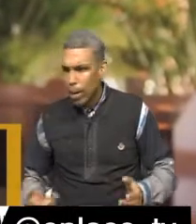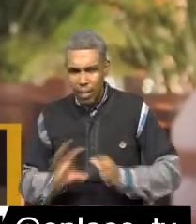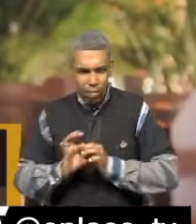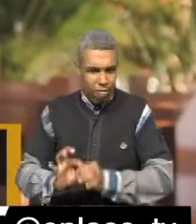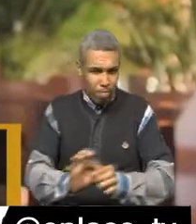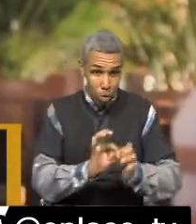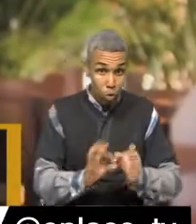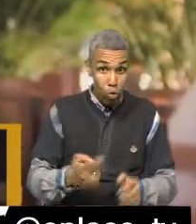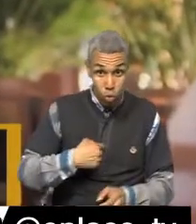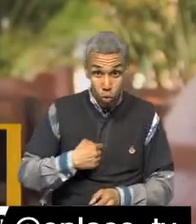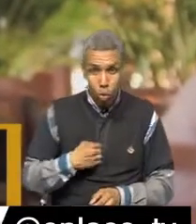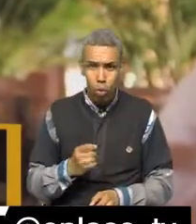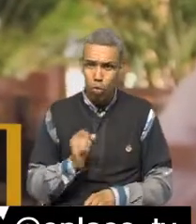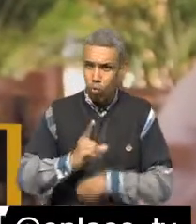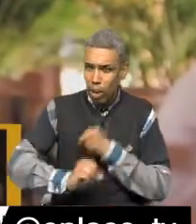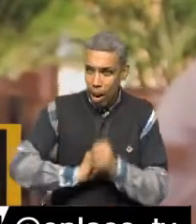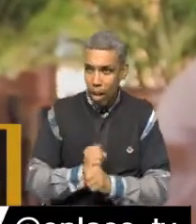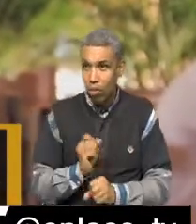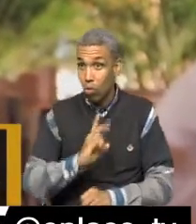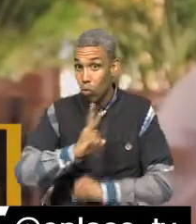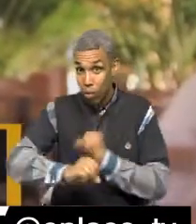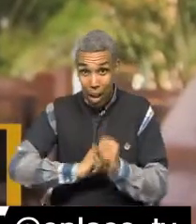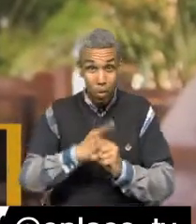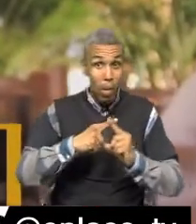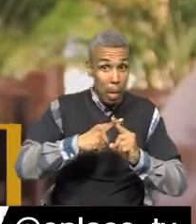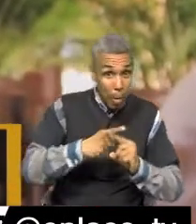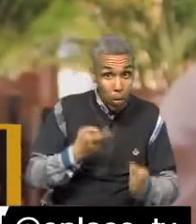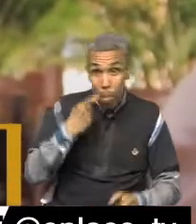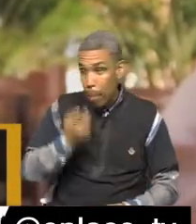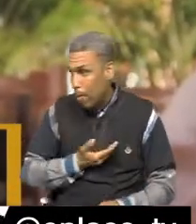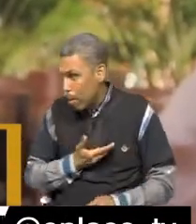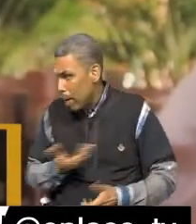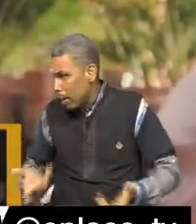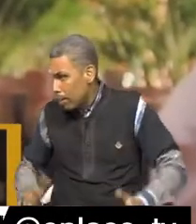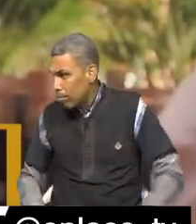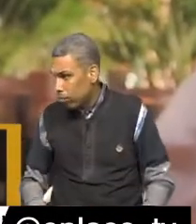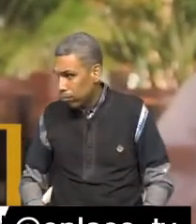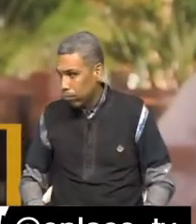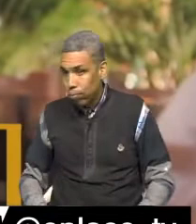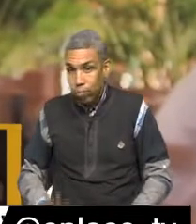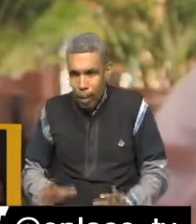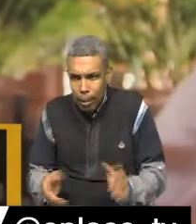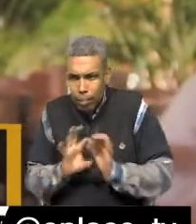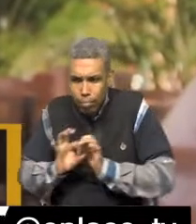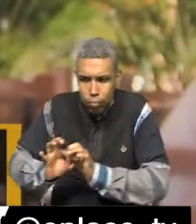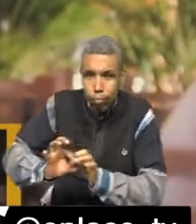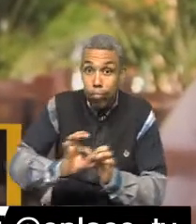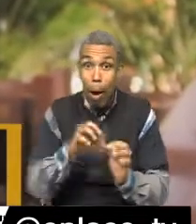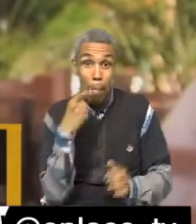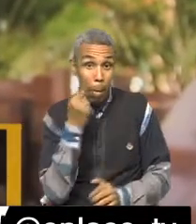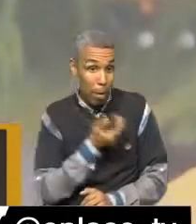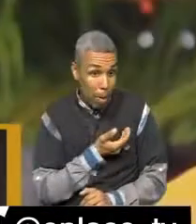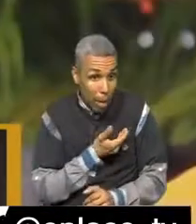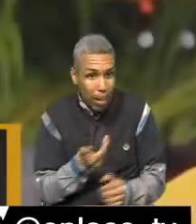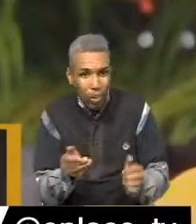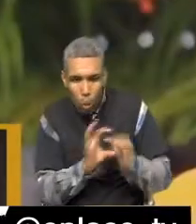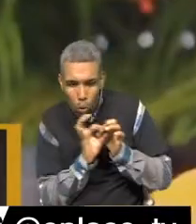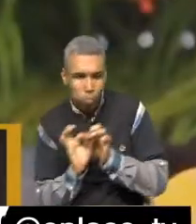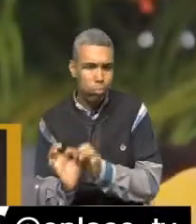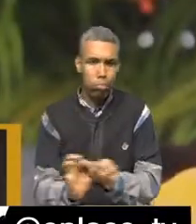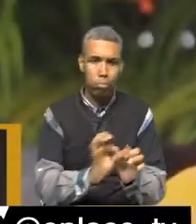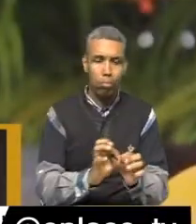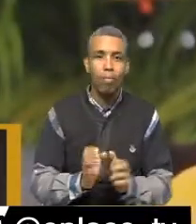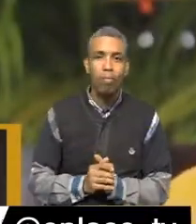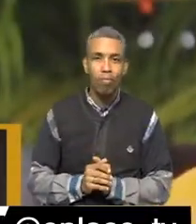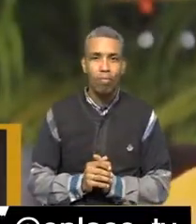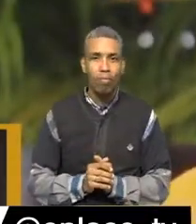y ha sido 2 años y medio donde los padres de familia, ya la escuela no es aparte, sino ahora la escuela somos todos. La profe, ella es la